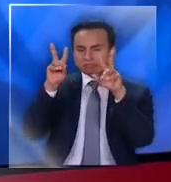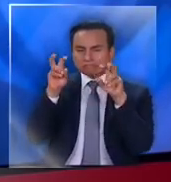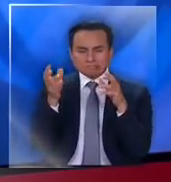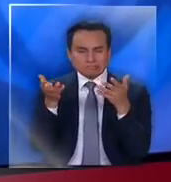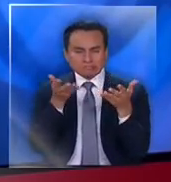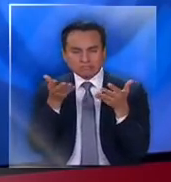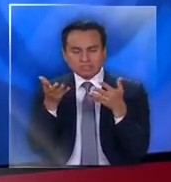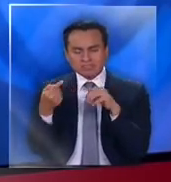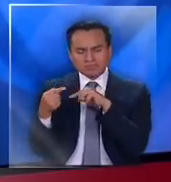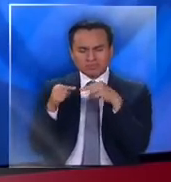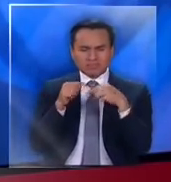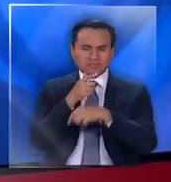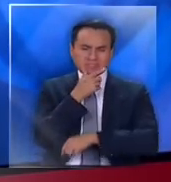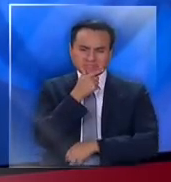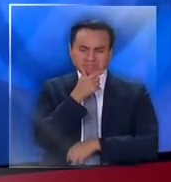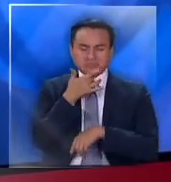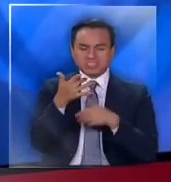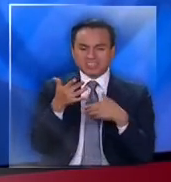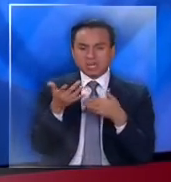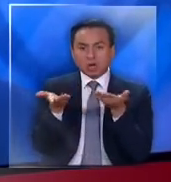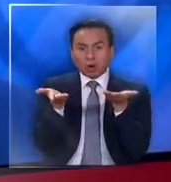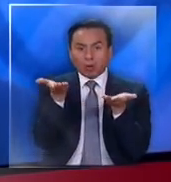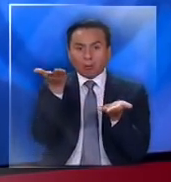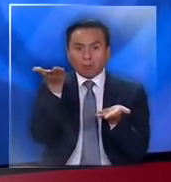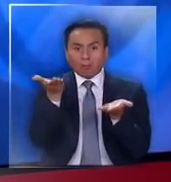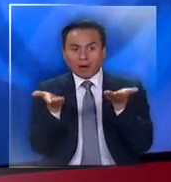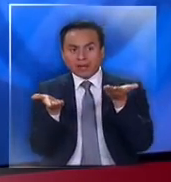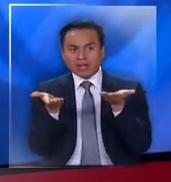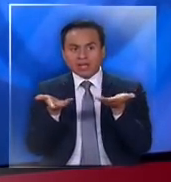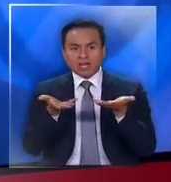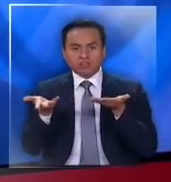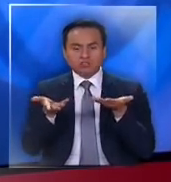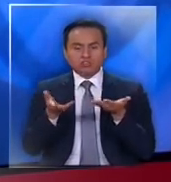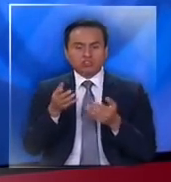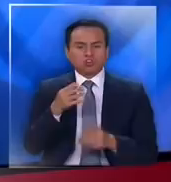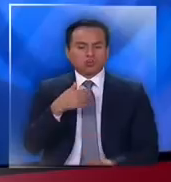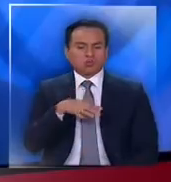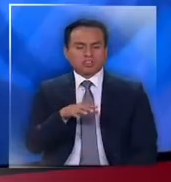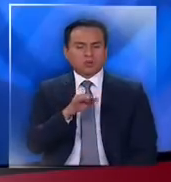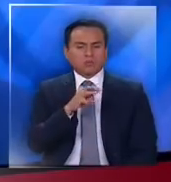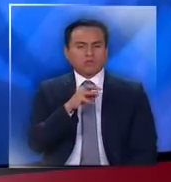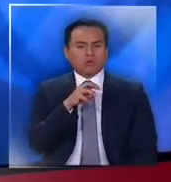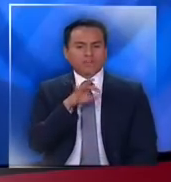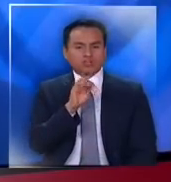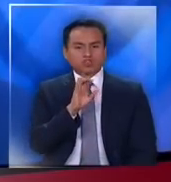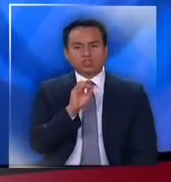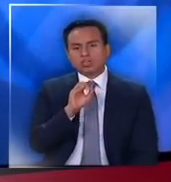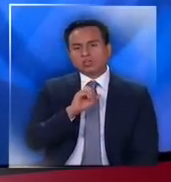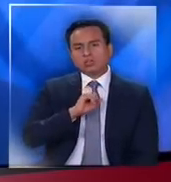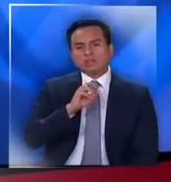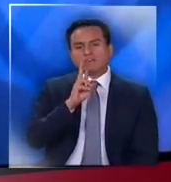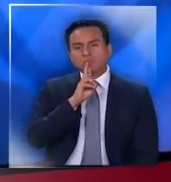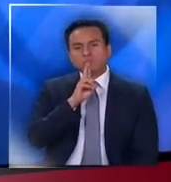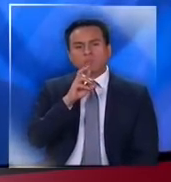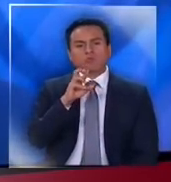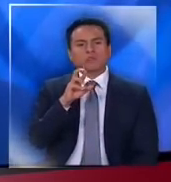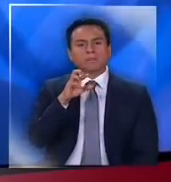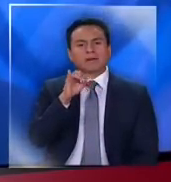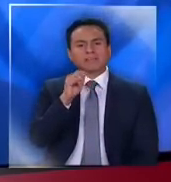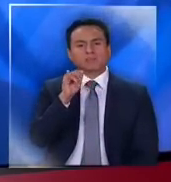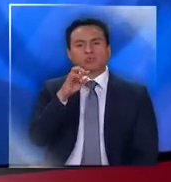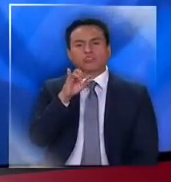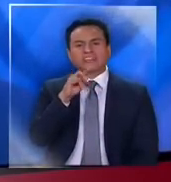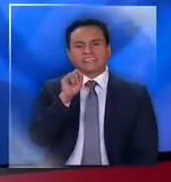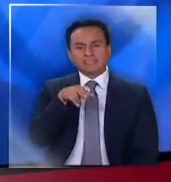una polémica debido a que compara los actos homofóbicos de Vladimir Putin, el presidente de Rusia, con